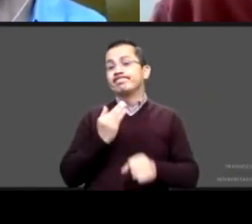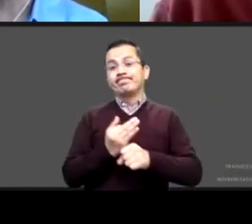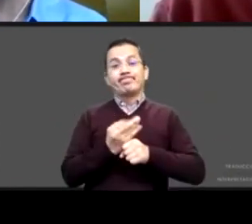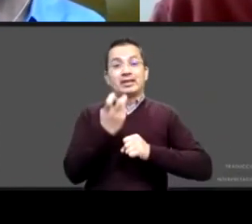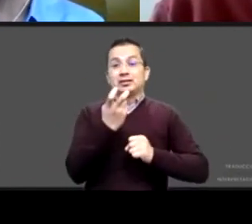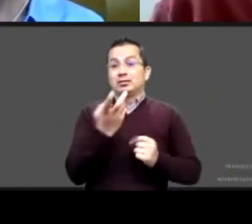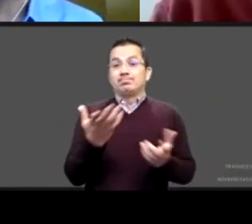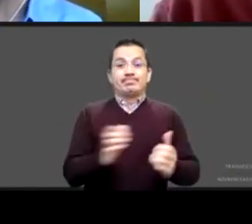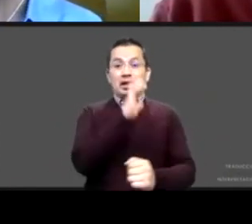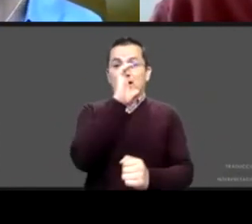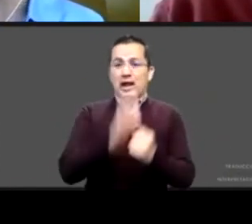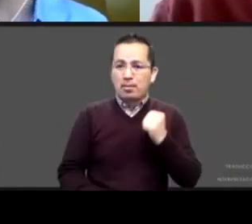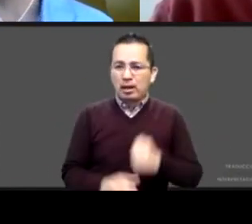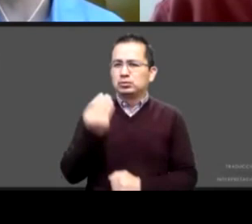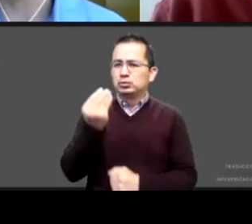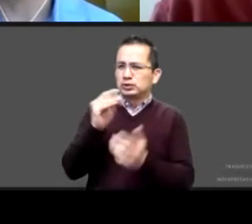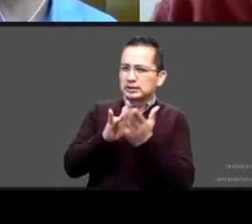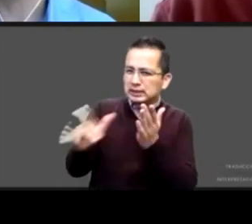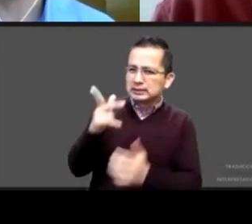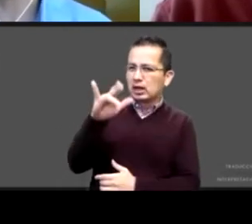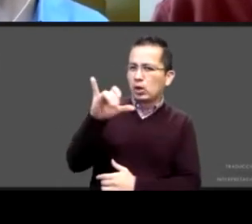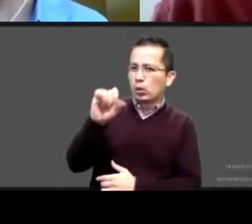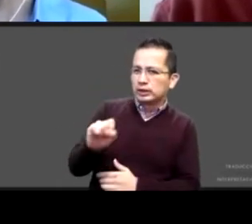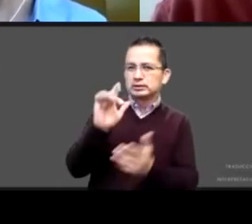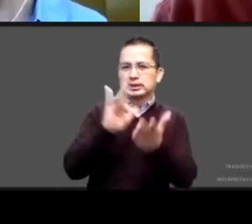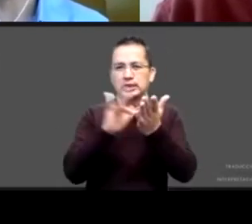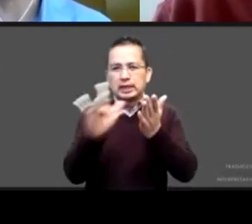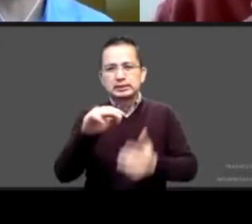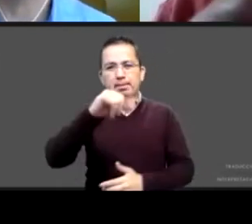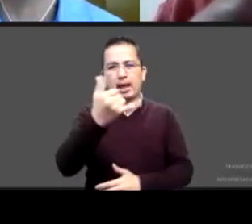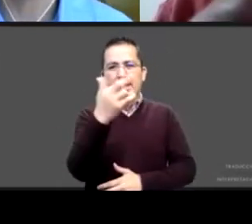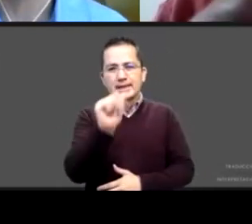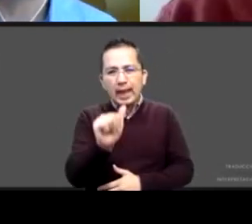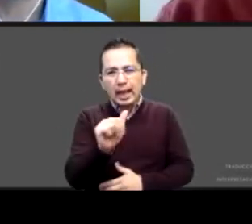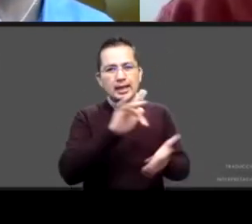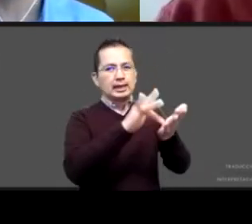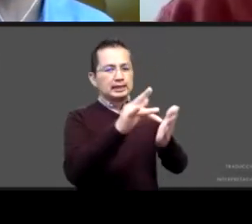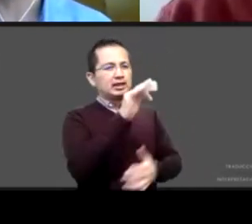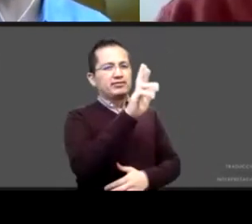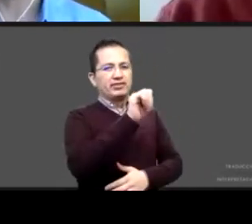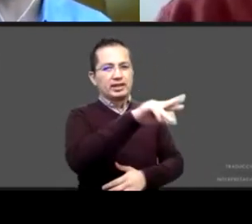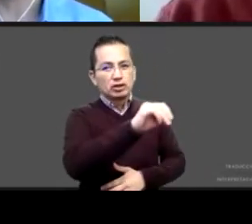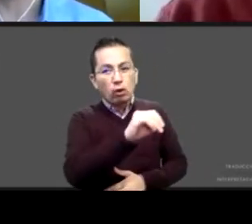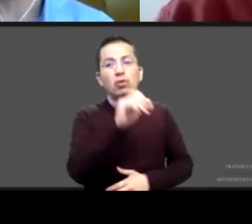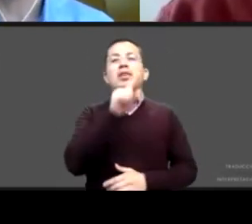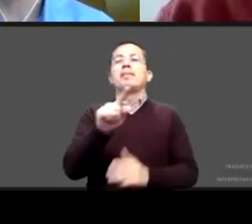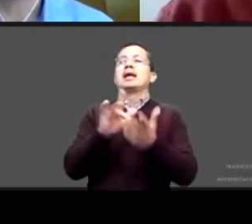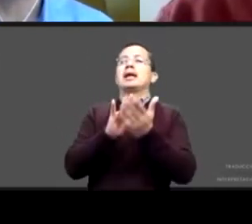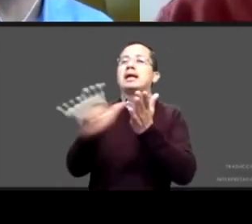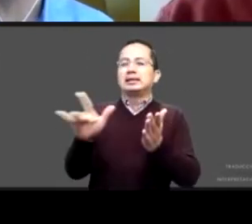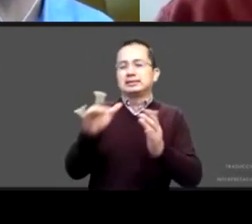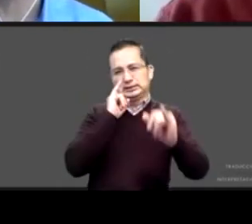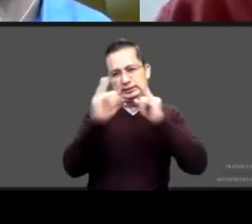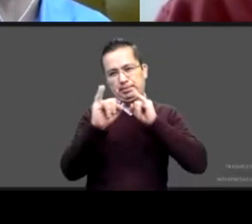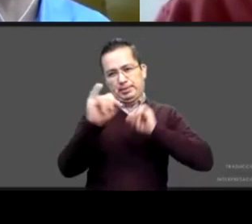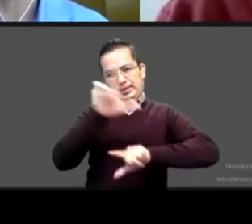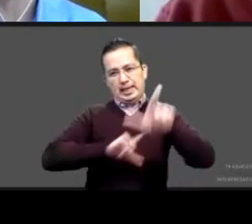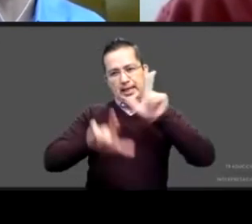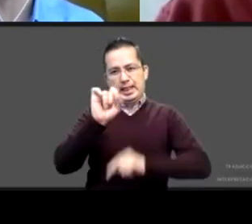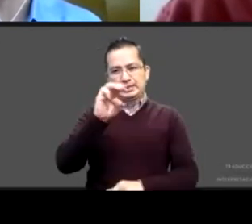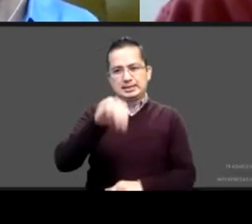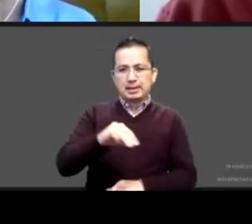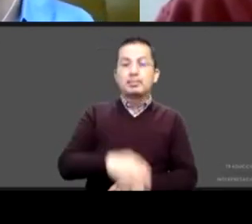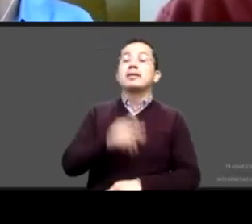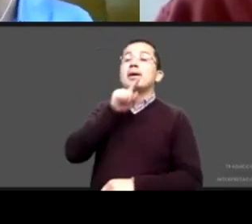Luis. Muchísimas gracias, Mayra. Estimado Frino, gracias a nuestros intérpretes de lengua de señas mexicanas. Les agradecemos mucho a